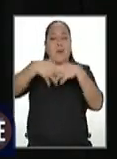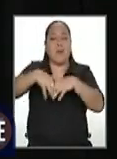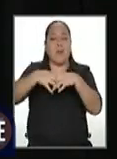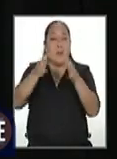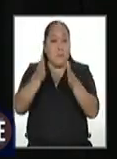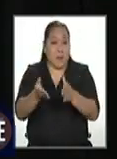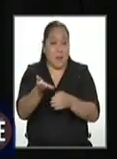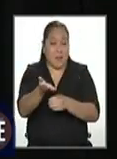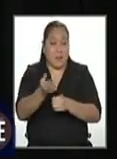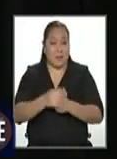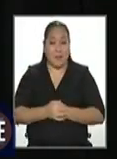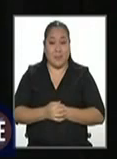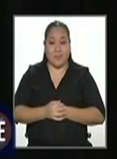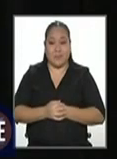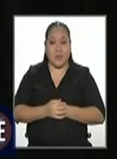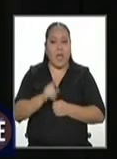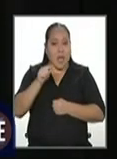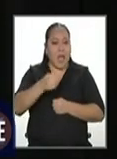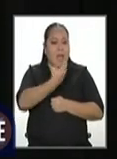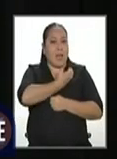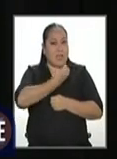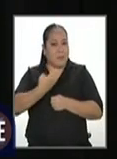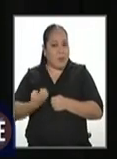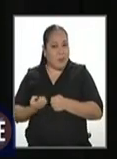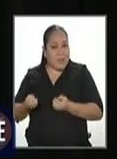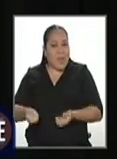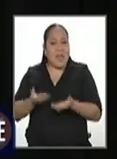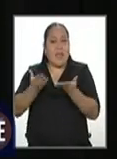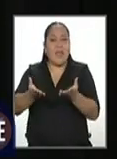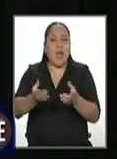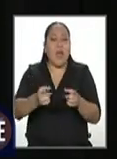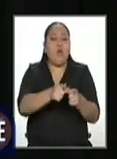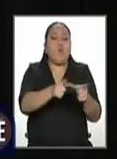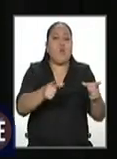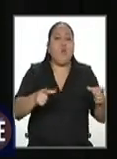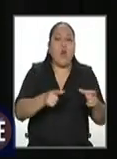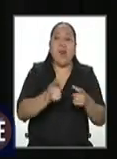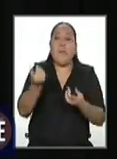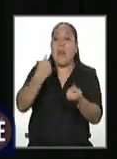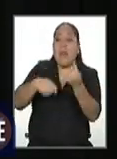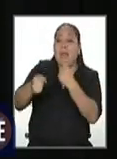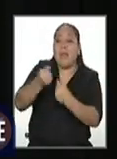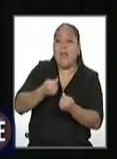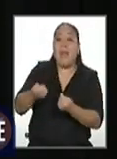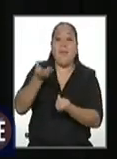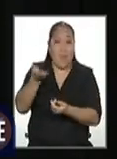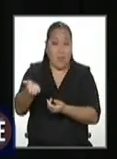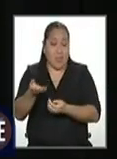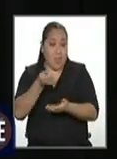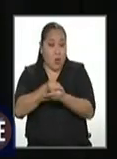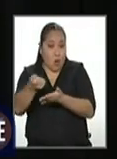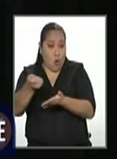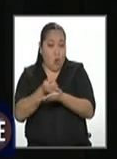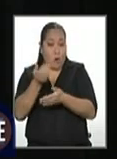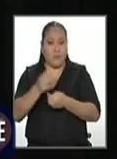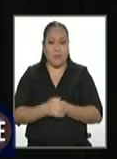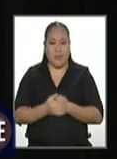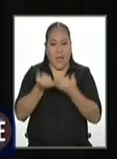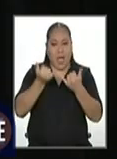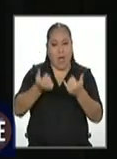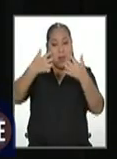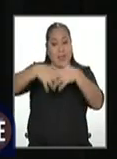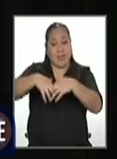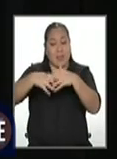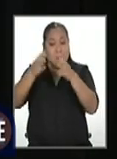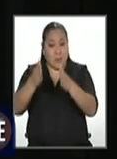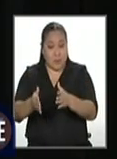no tenemos un Estado que le dé mercados a aquel que emprende. Actualmente, los emprendedores de nuestro